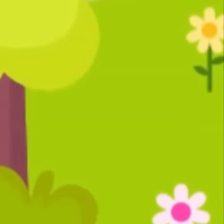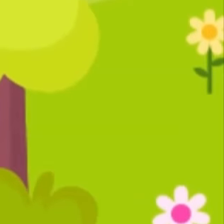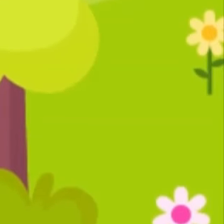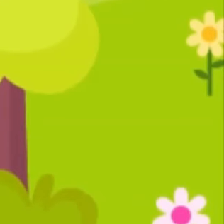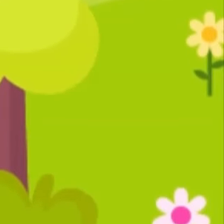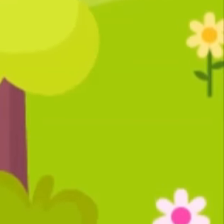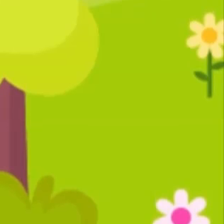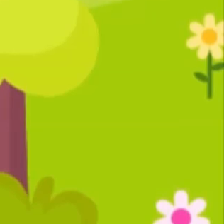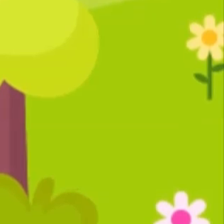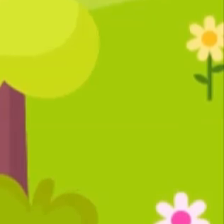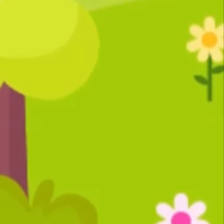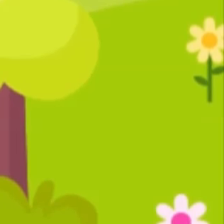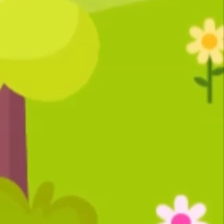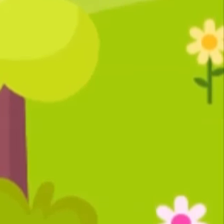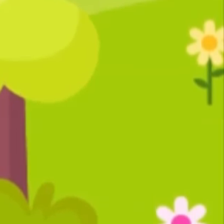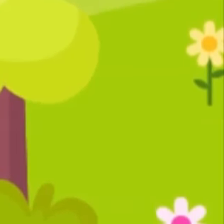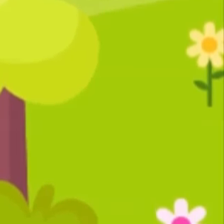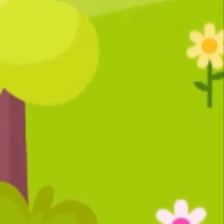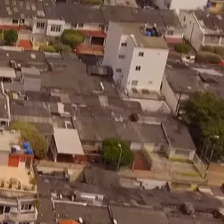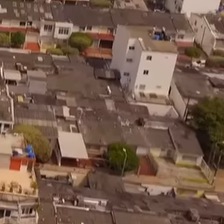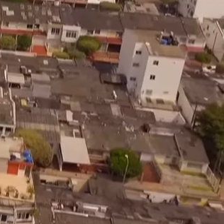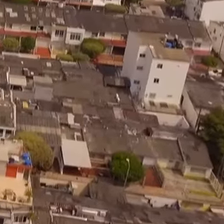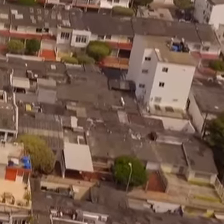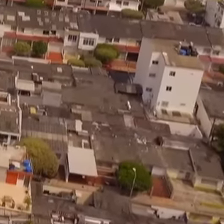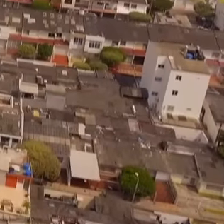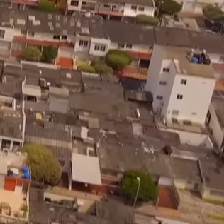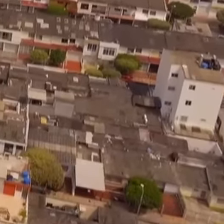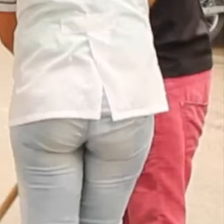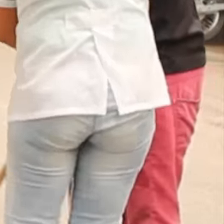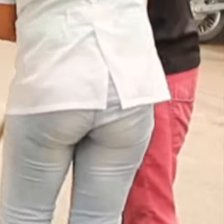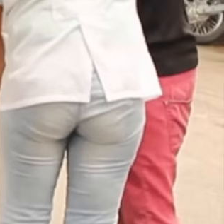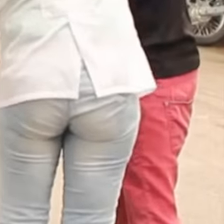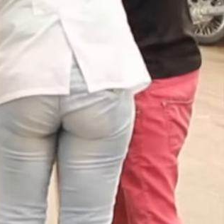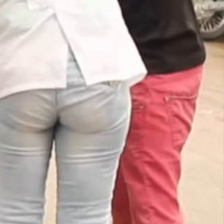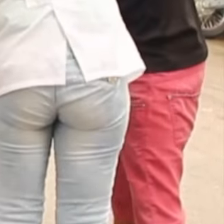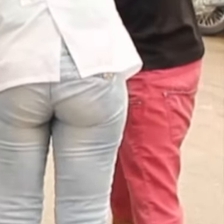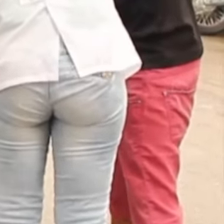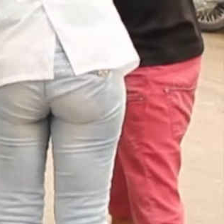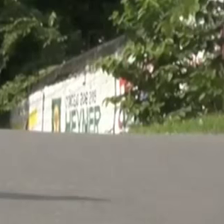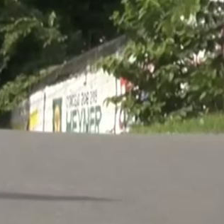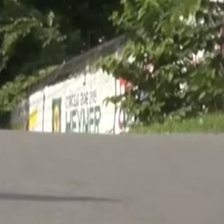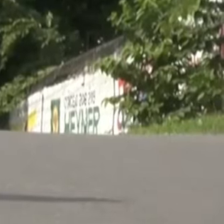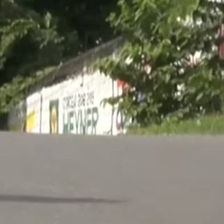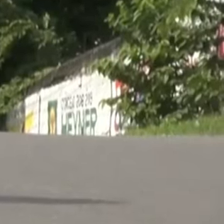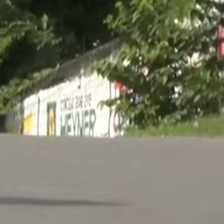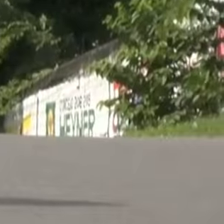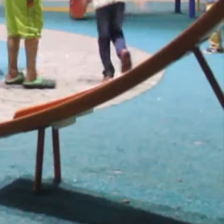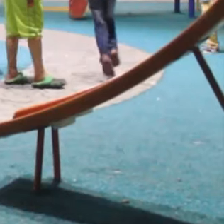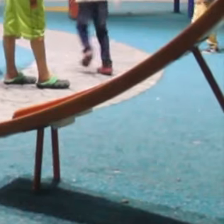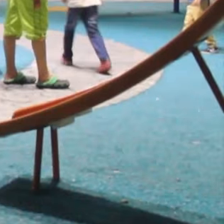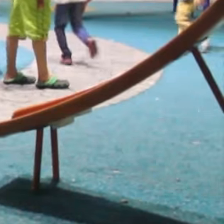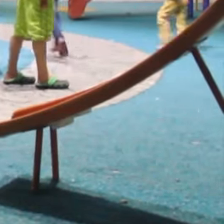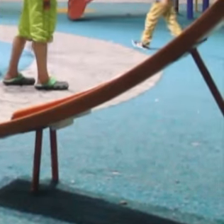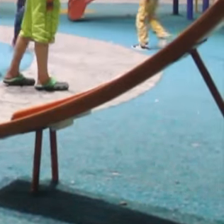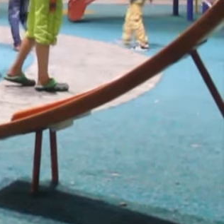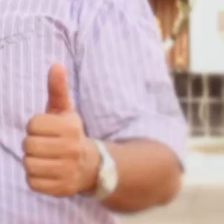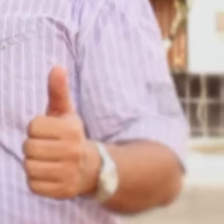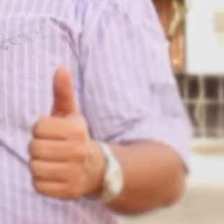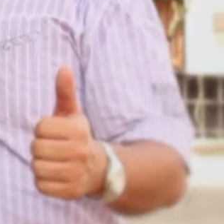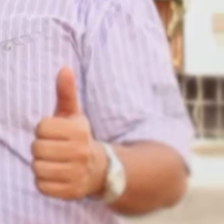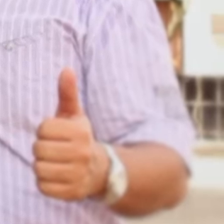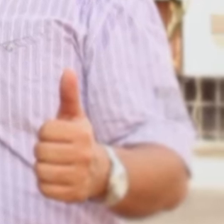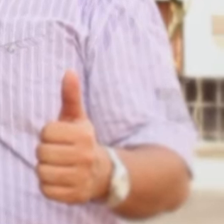Hola, soy Huequi. Mi sueño es su sueño, tener una ciudad aseada, tranquila y ordenada. Si trabajamos de la